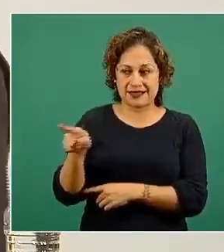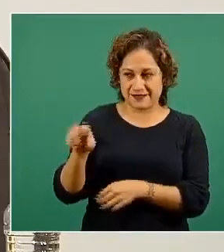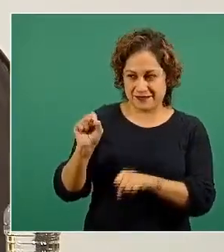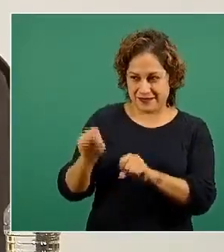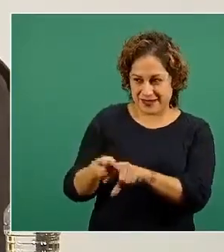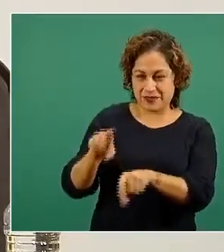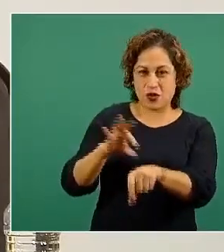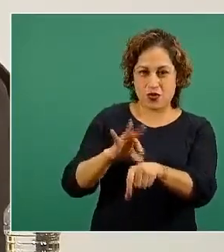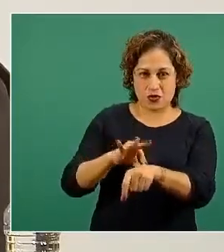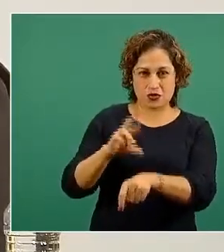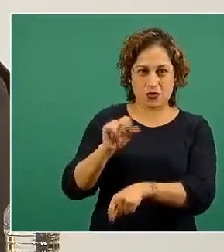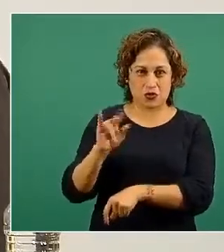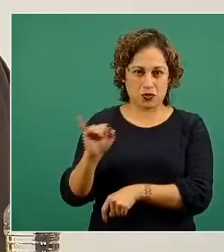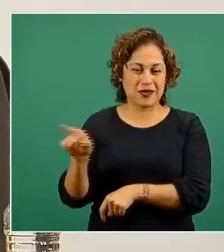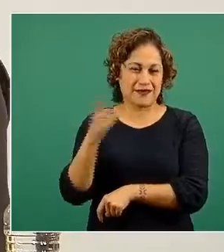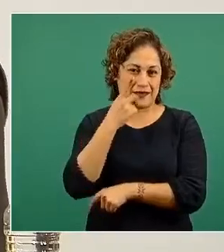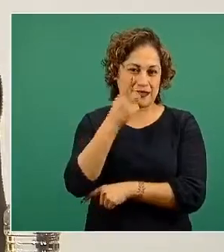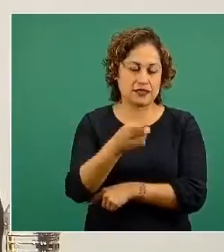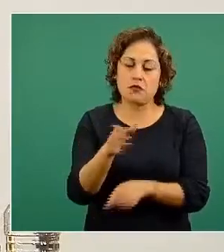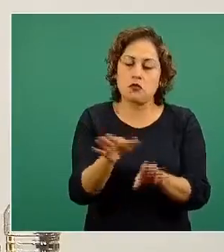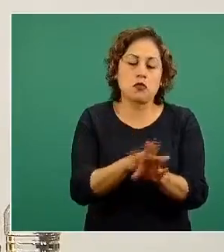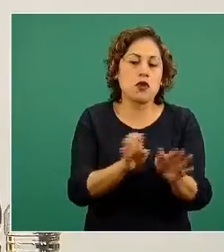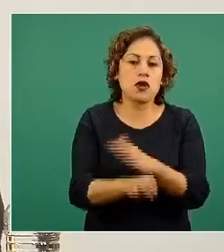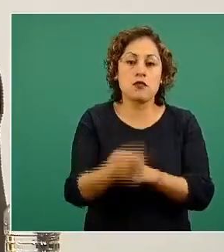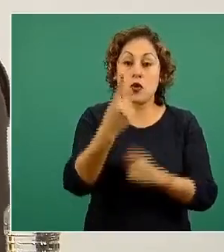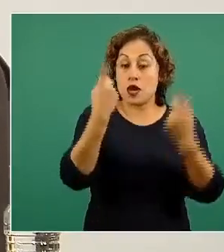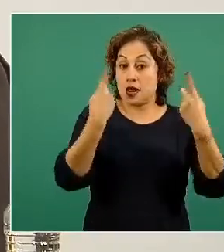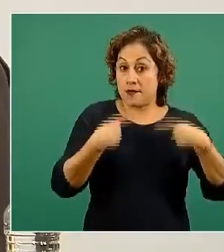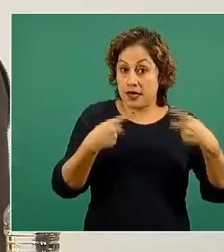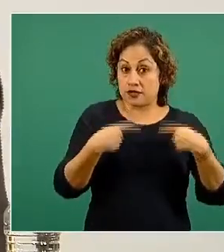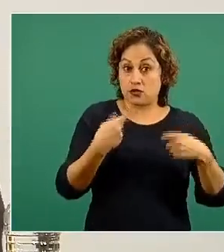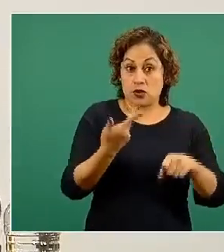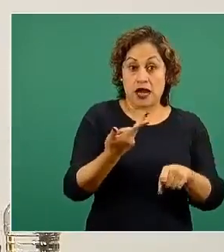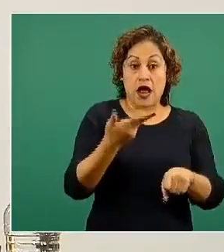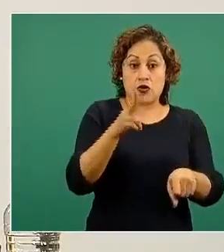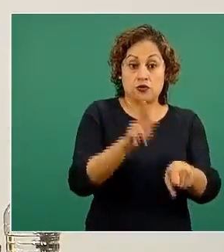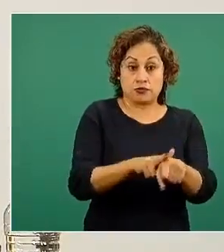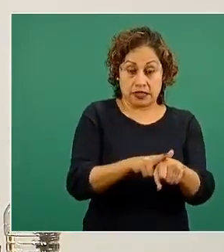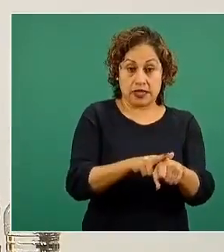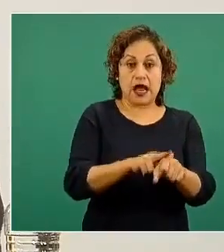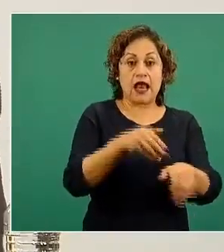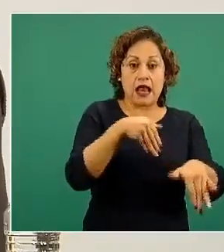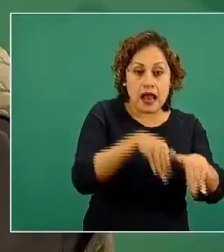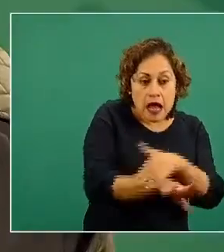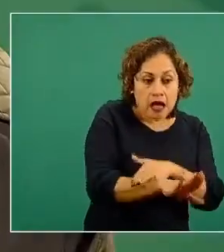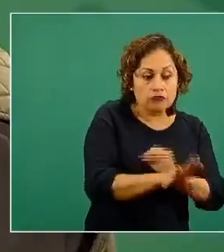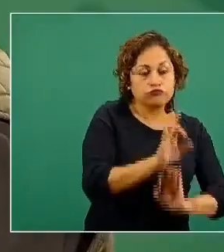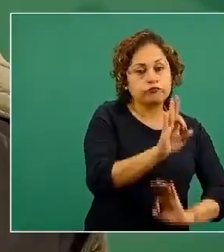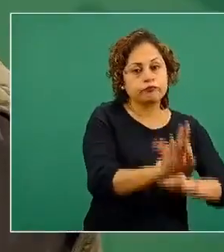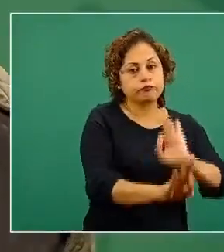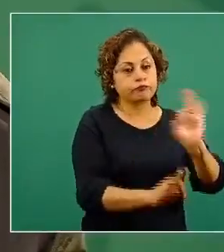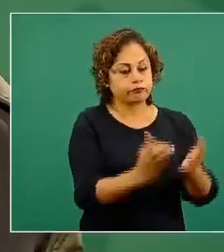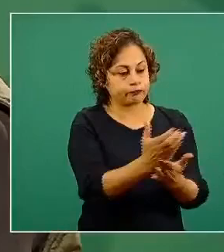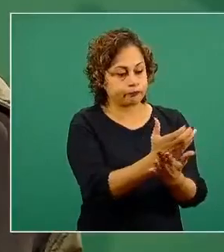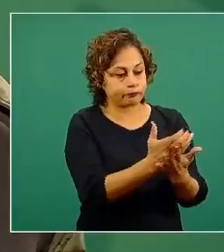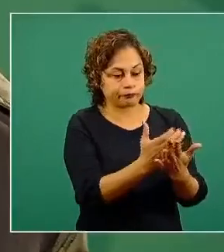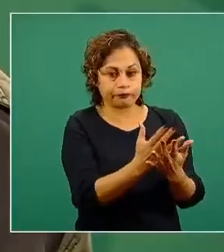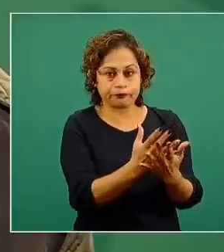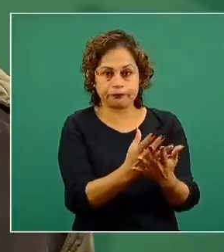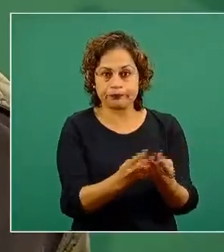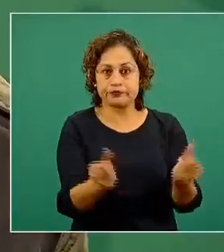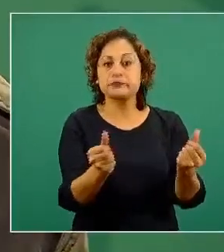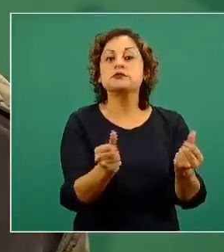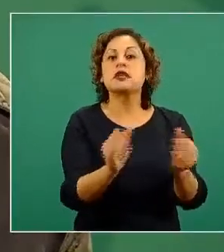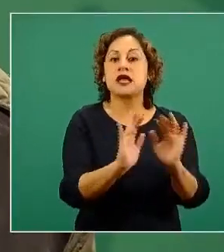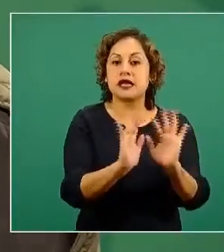se siguen para que un paciente que ya está en la etapa final de su recuperación pueda estar en un